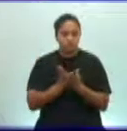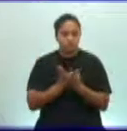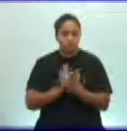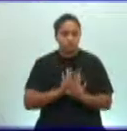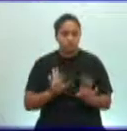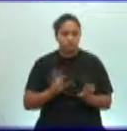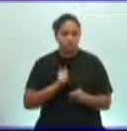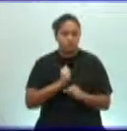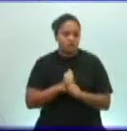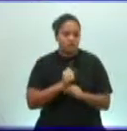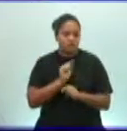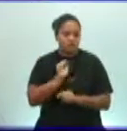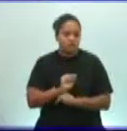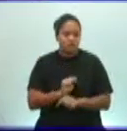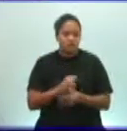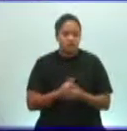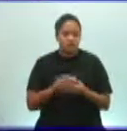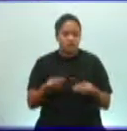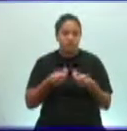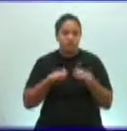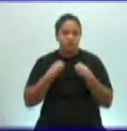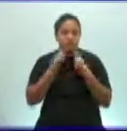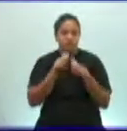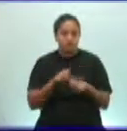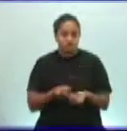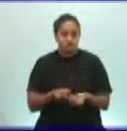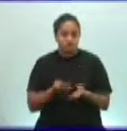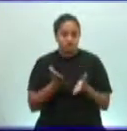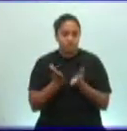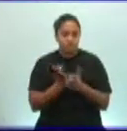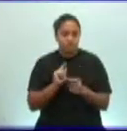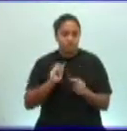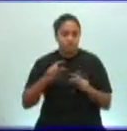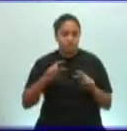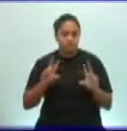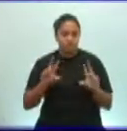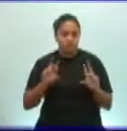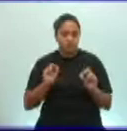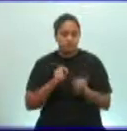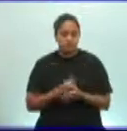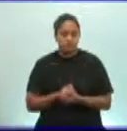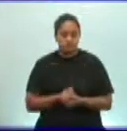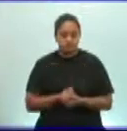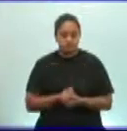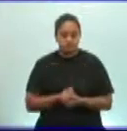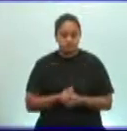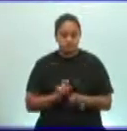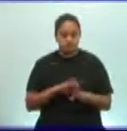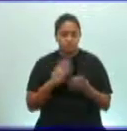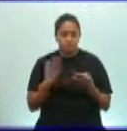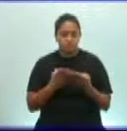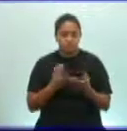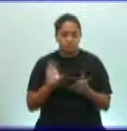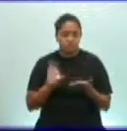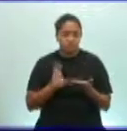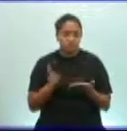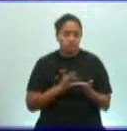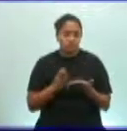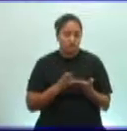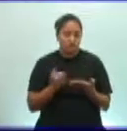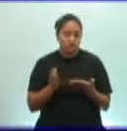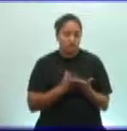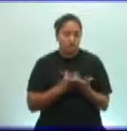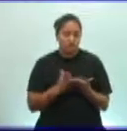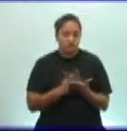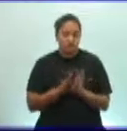nuevos. Todos listos, con su libreta de lengua española, su lápiz con la punta bien afilada, y les